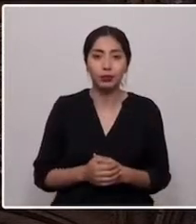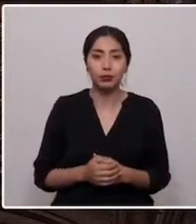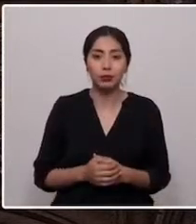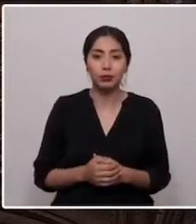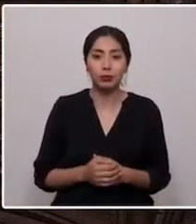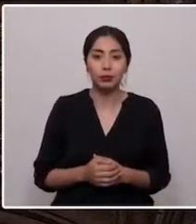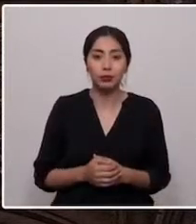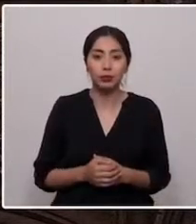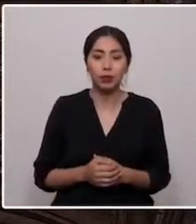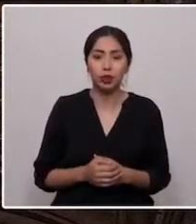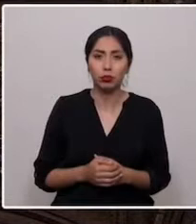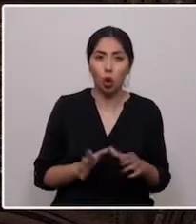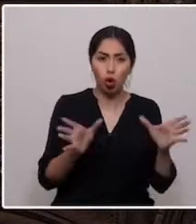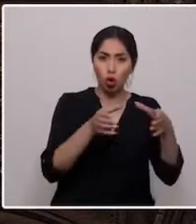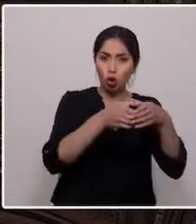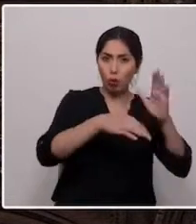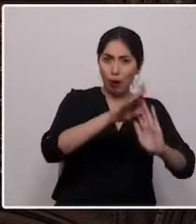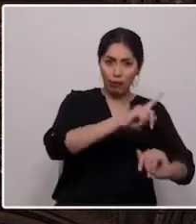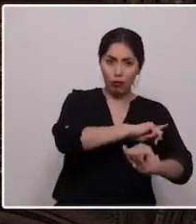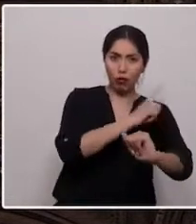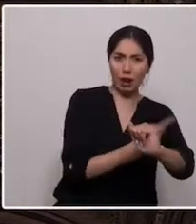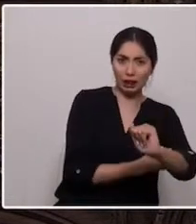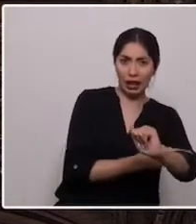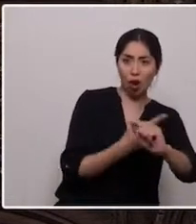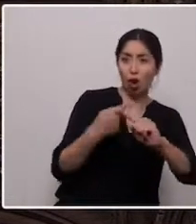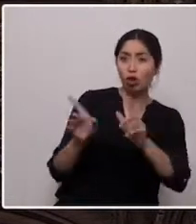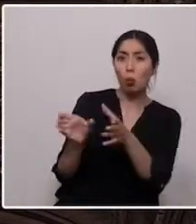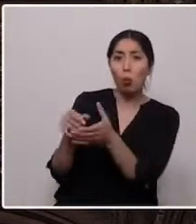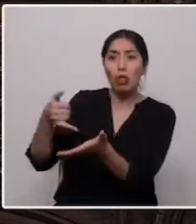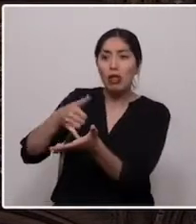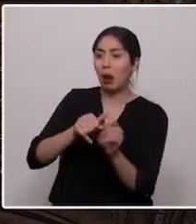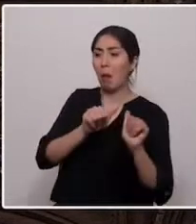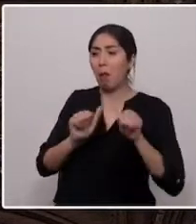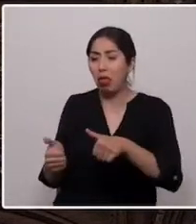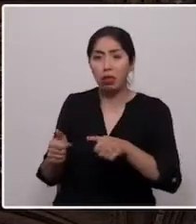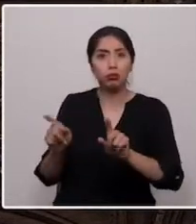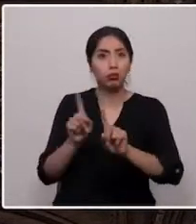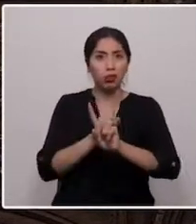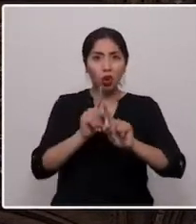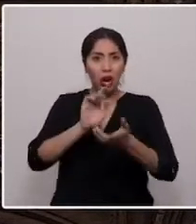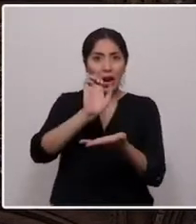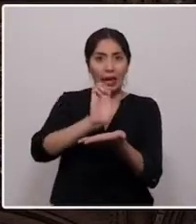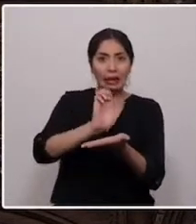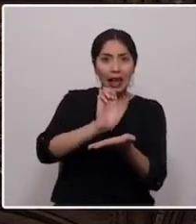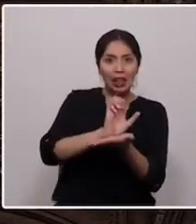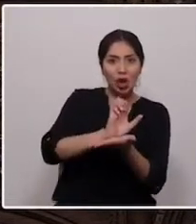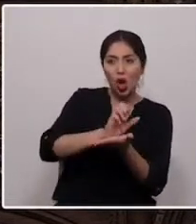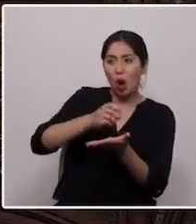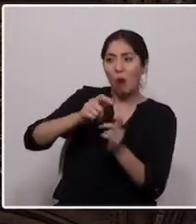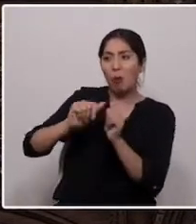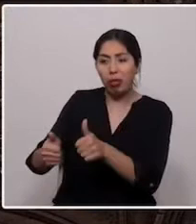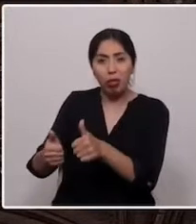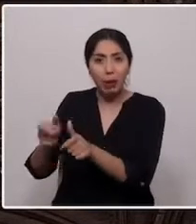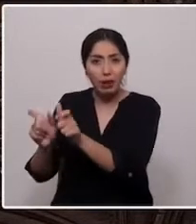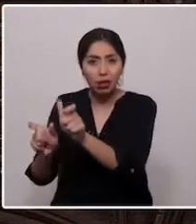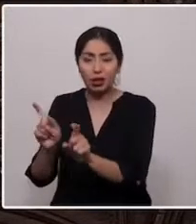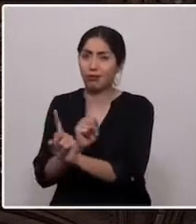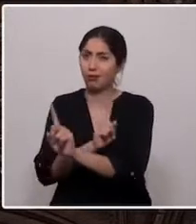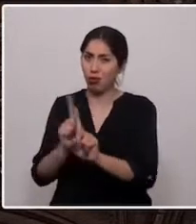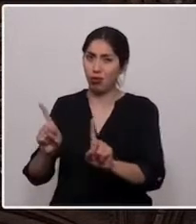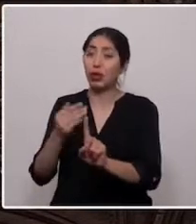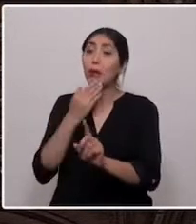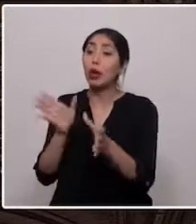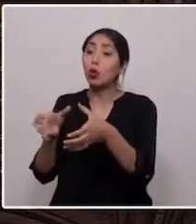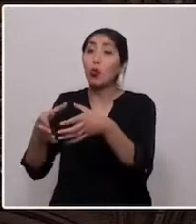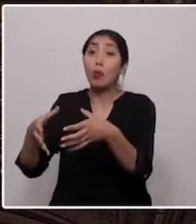no pueden aplastar a los más débiles. El Estado no puede arrasar con los individuos y las mayorías no pueden barrer